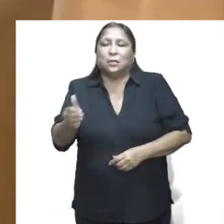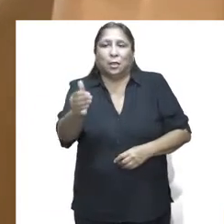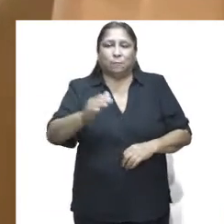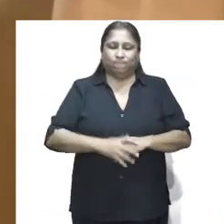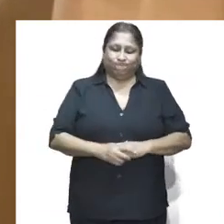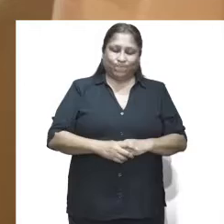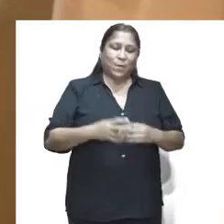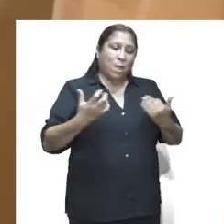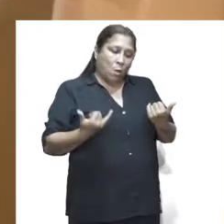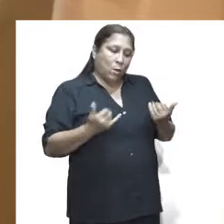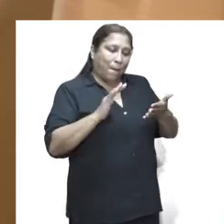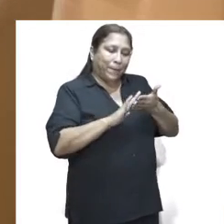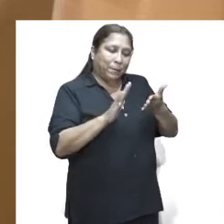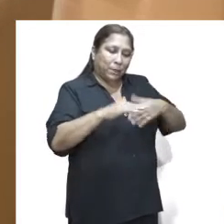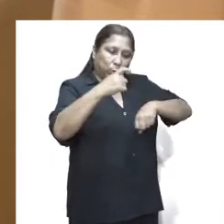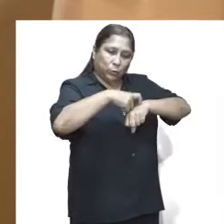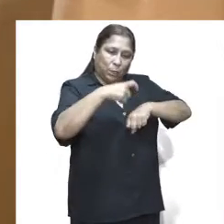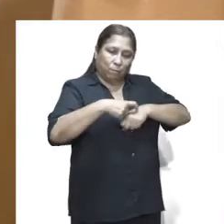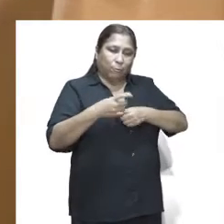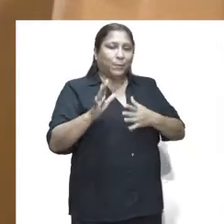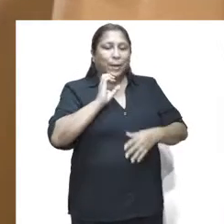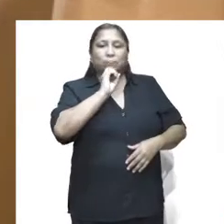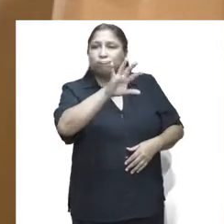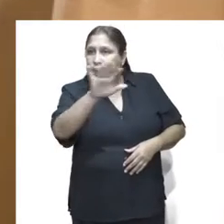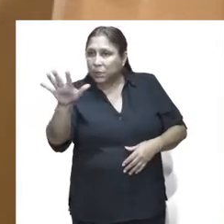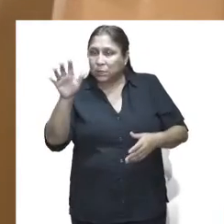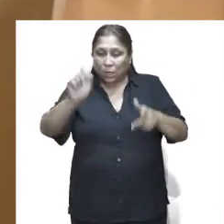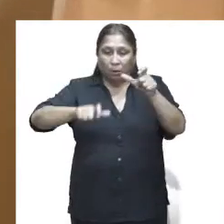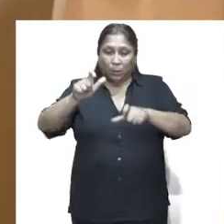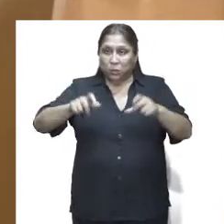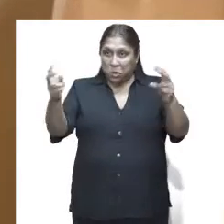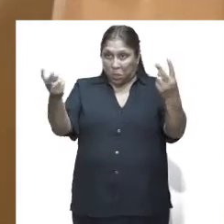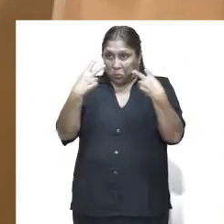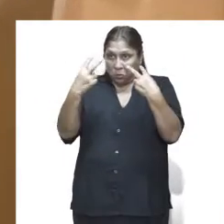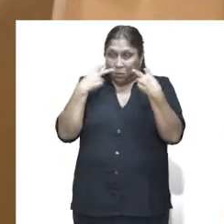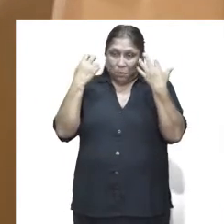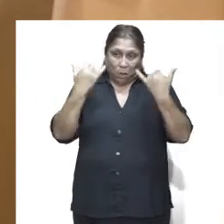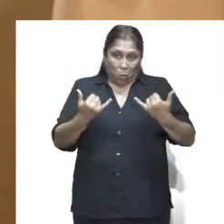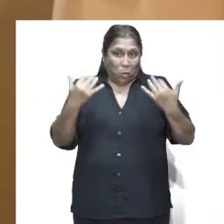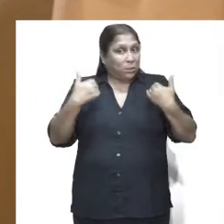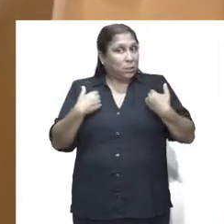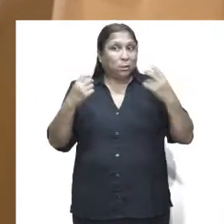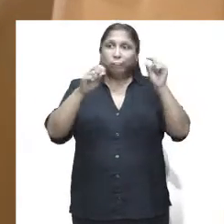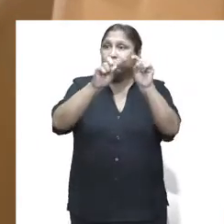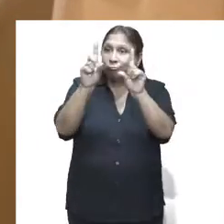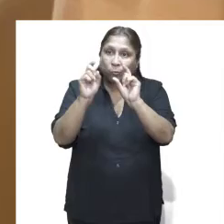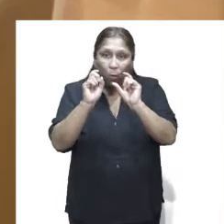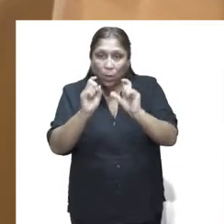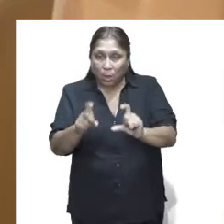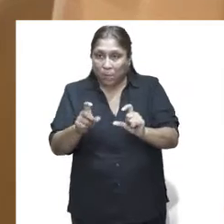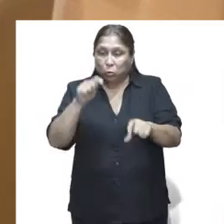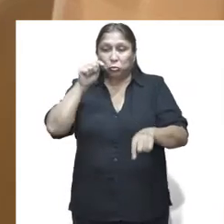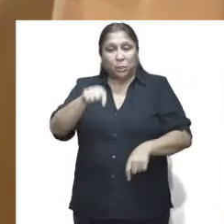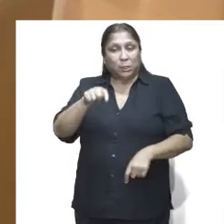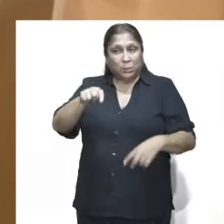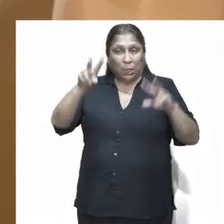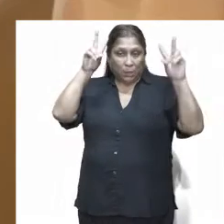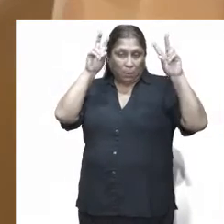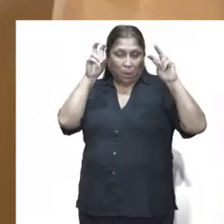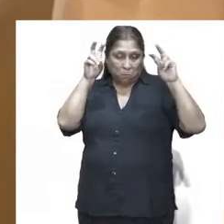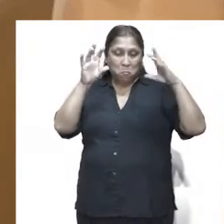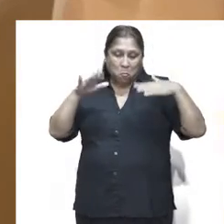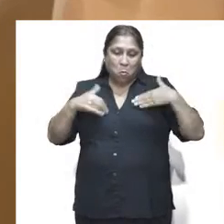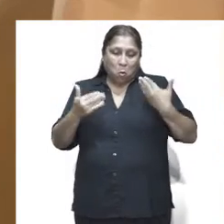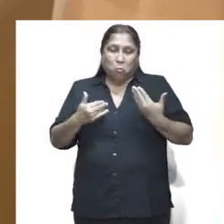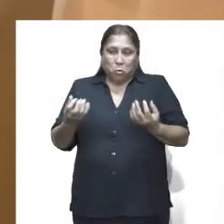un momentito para informar a las personas que nos están viendo. Si tienen alguna pregunta con respecto a este tema, nos